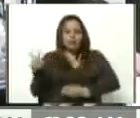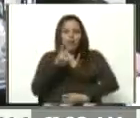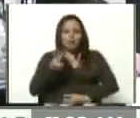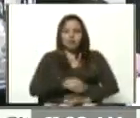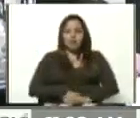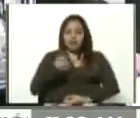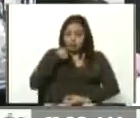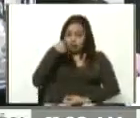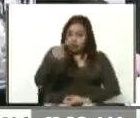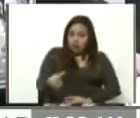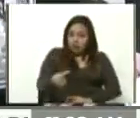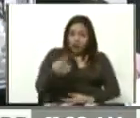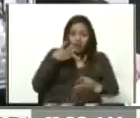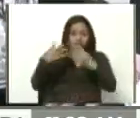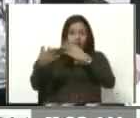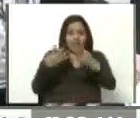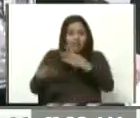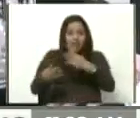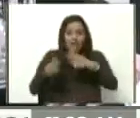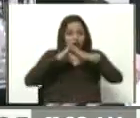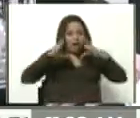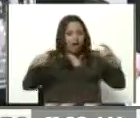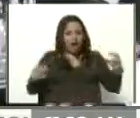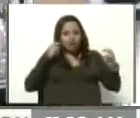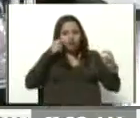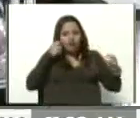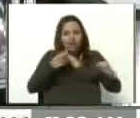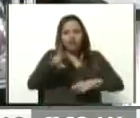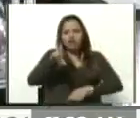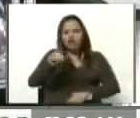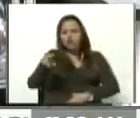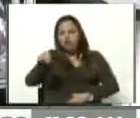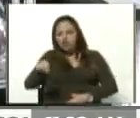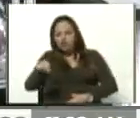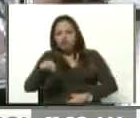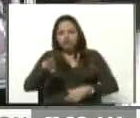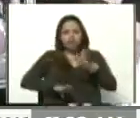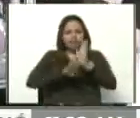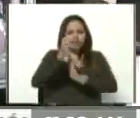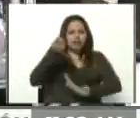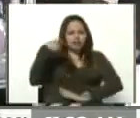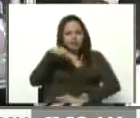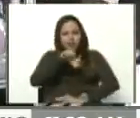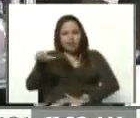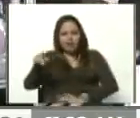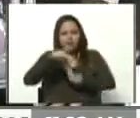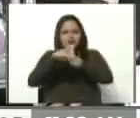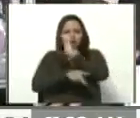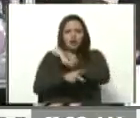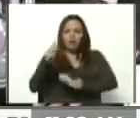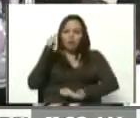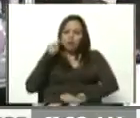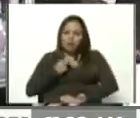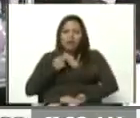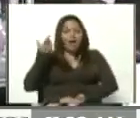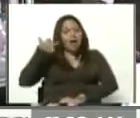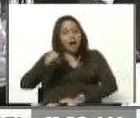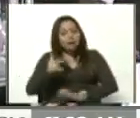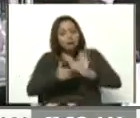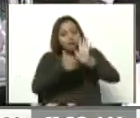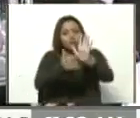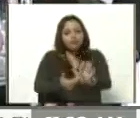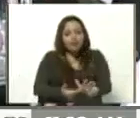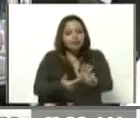eso lo dijo, por cierto, en la feria de cacao y ron que se desarrolló la semana pasada en el Parque Bolívar. Y ahí también se evidencia el